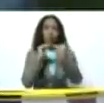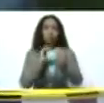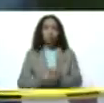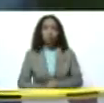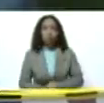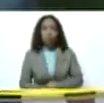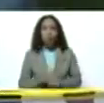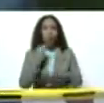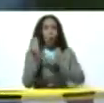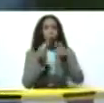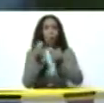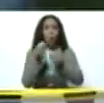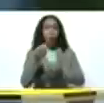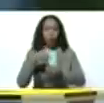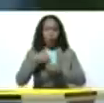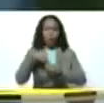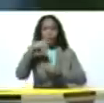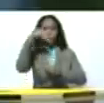Como es el espíritu